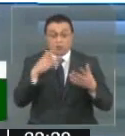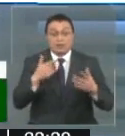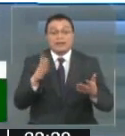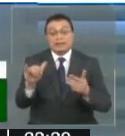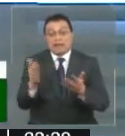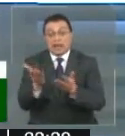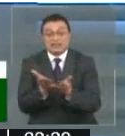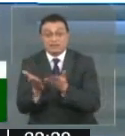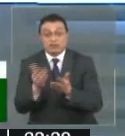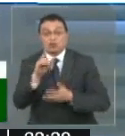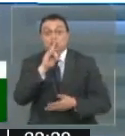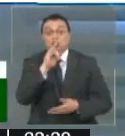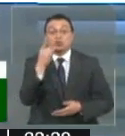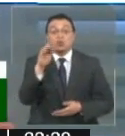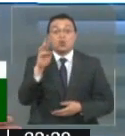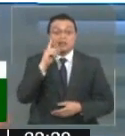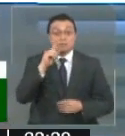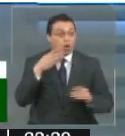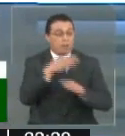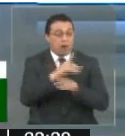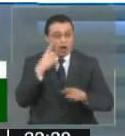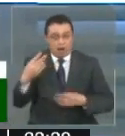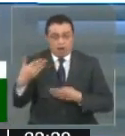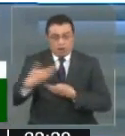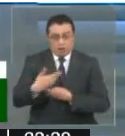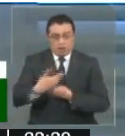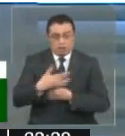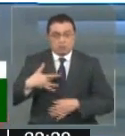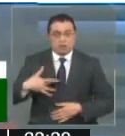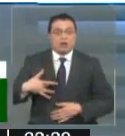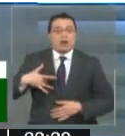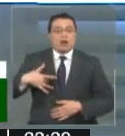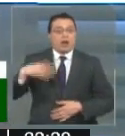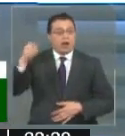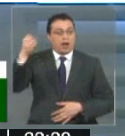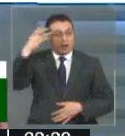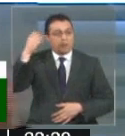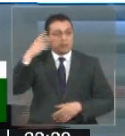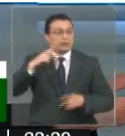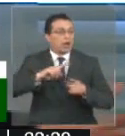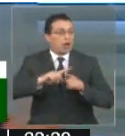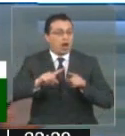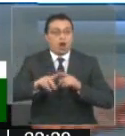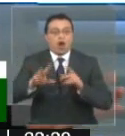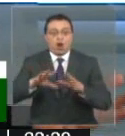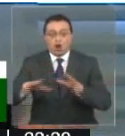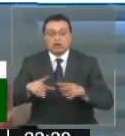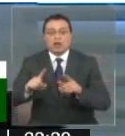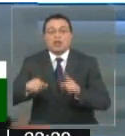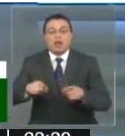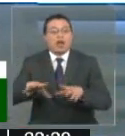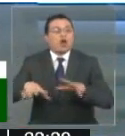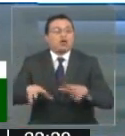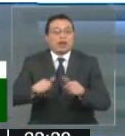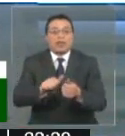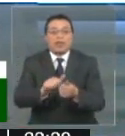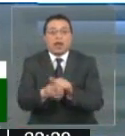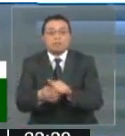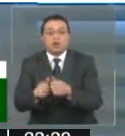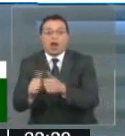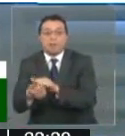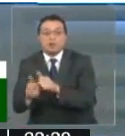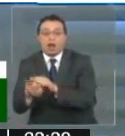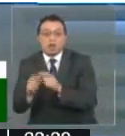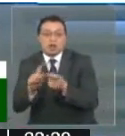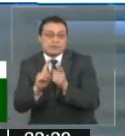servicios turísticos, al alojamiento, al transporte, sensibilizarse y aprender de ellos, aprender qué condiciones tienen que tener para poder habilitar. ¿Cuánto, un poco, en qué